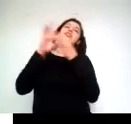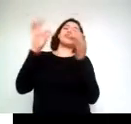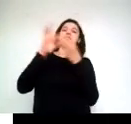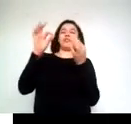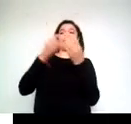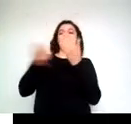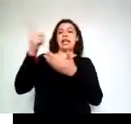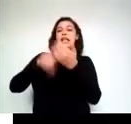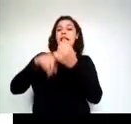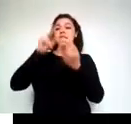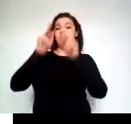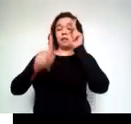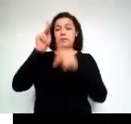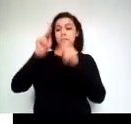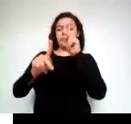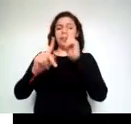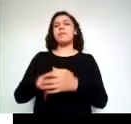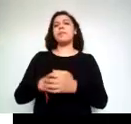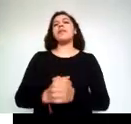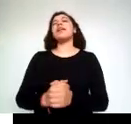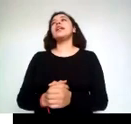la plática.